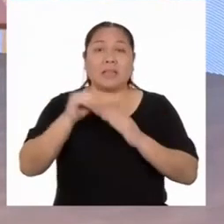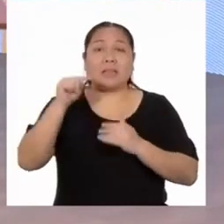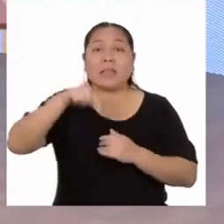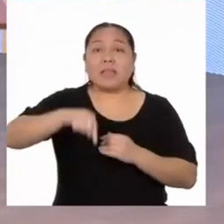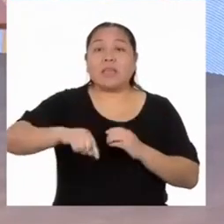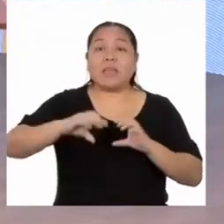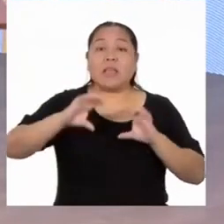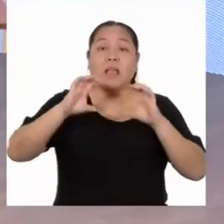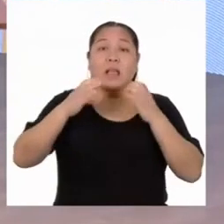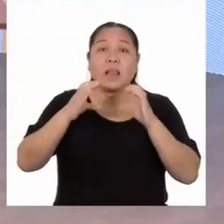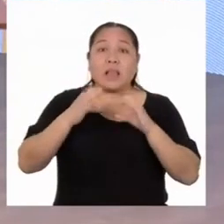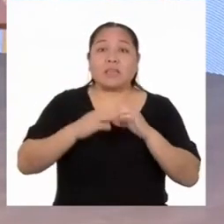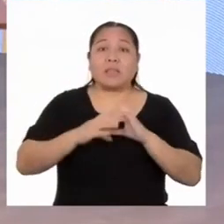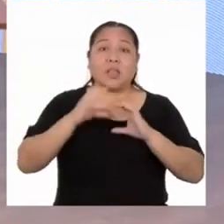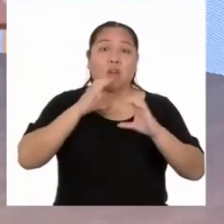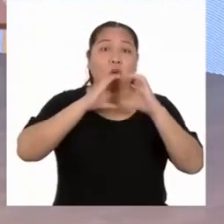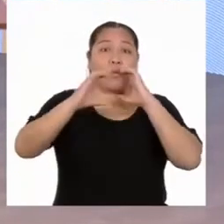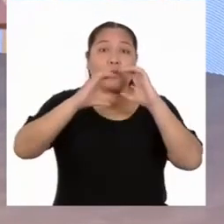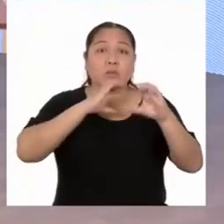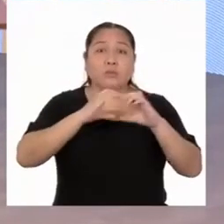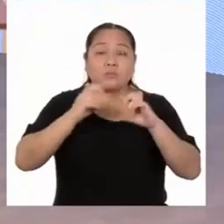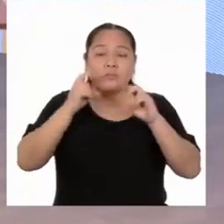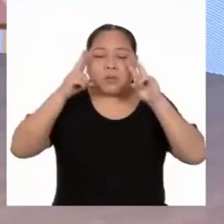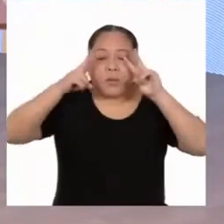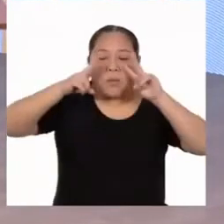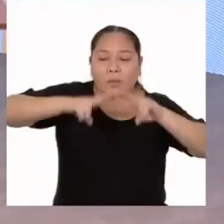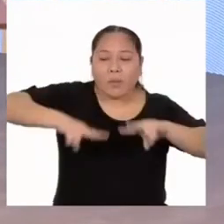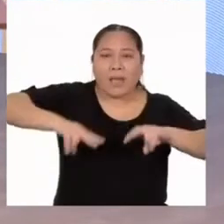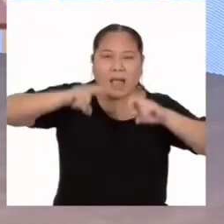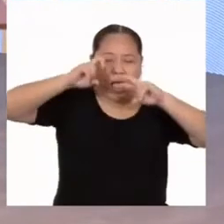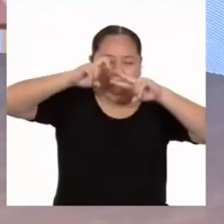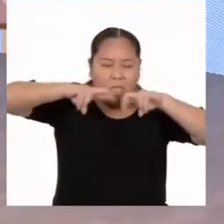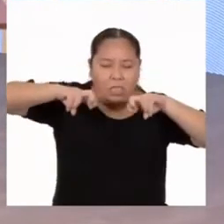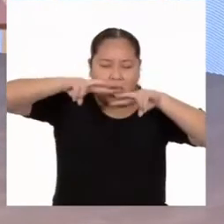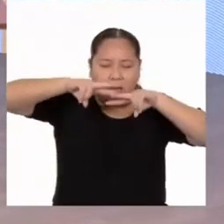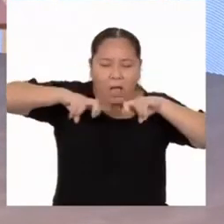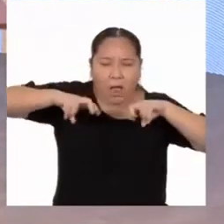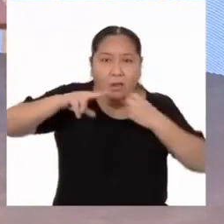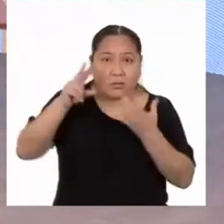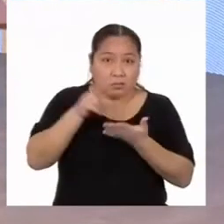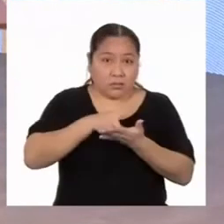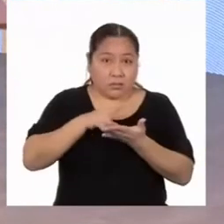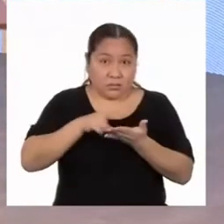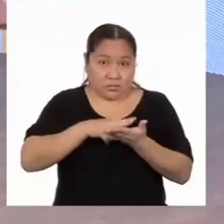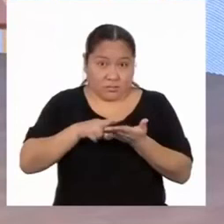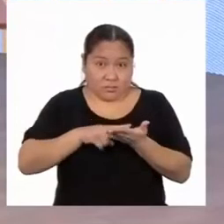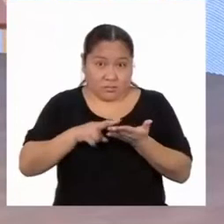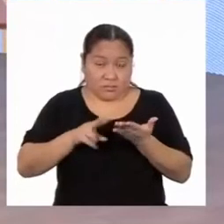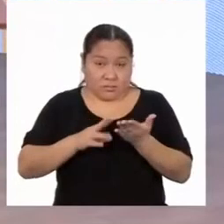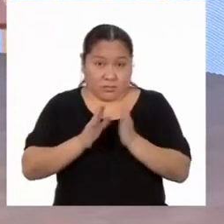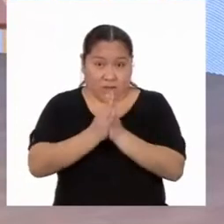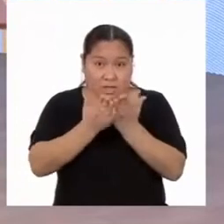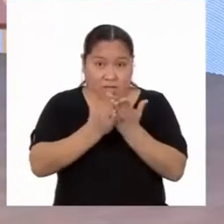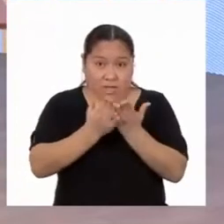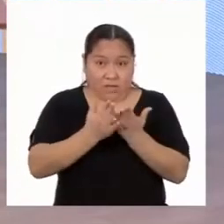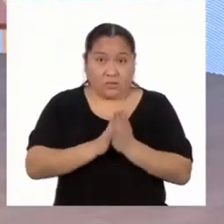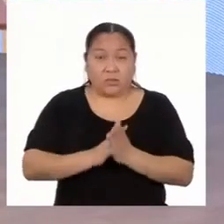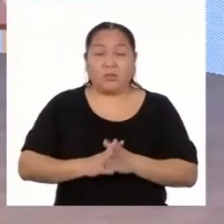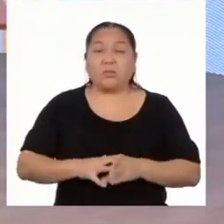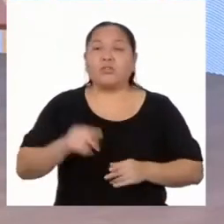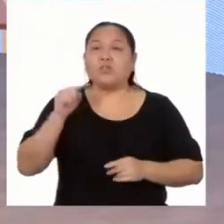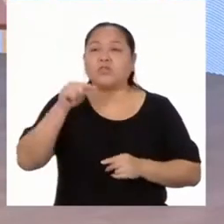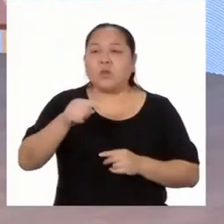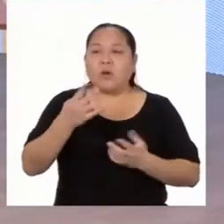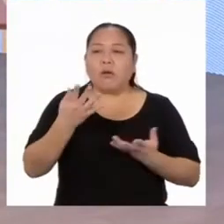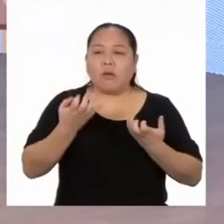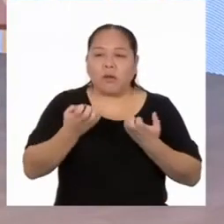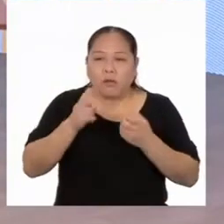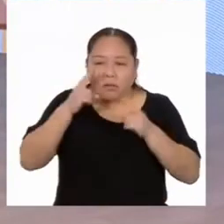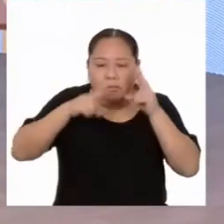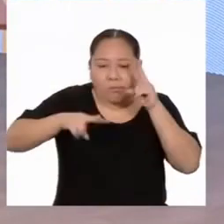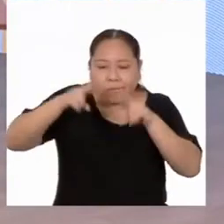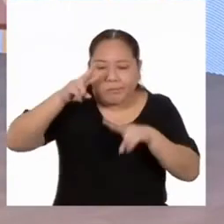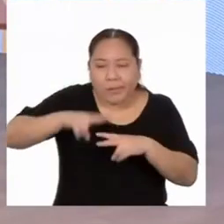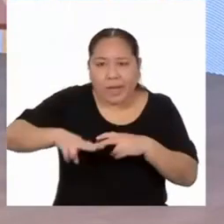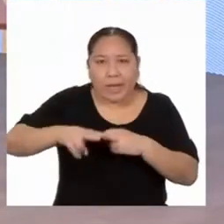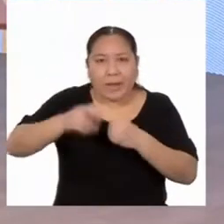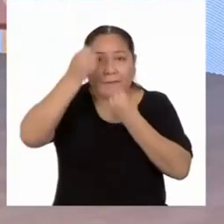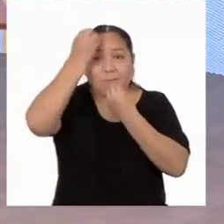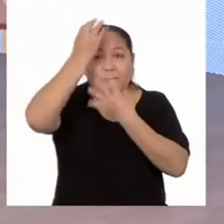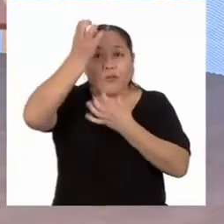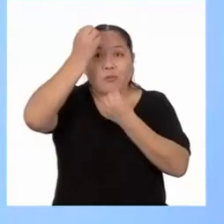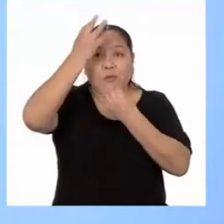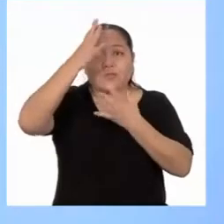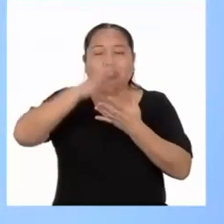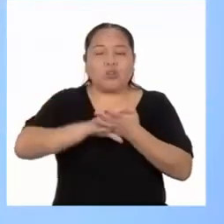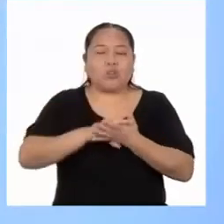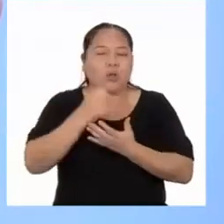vamos a tocar el tema de análisis de textos, justamente quería revisar textos que me den información sobre comprensión